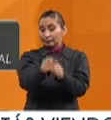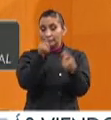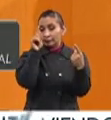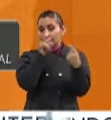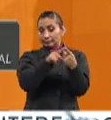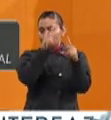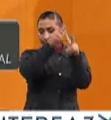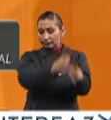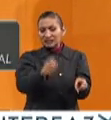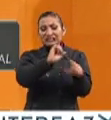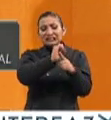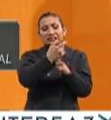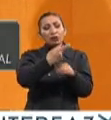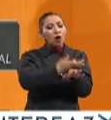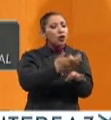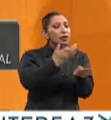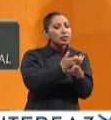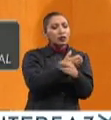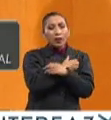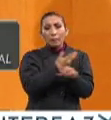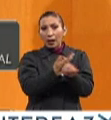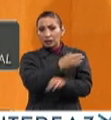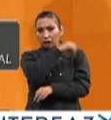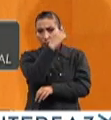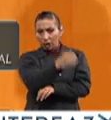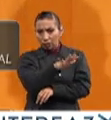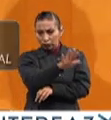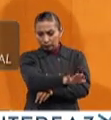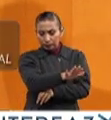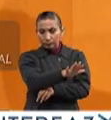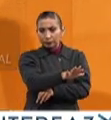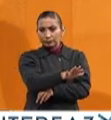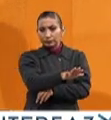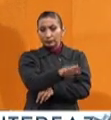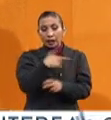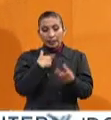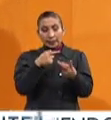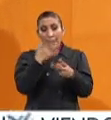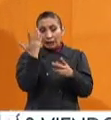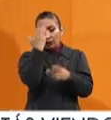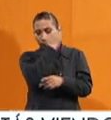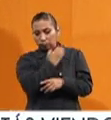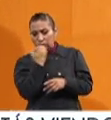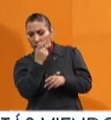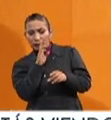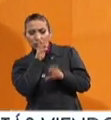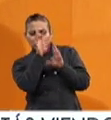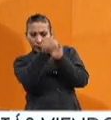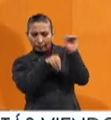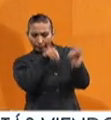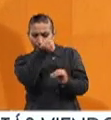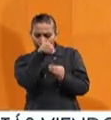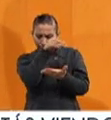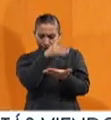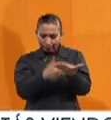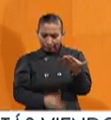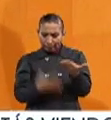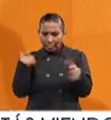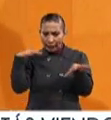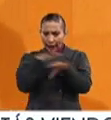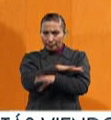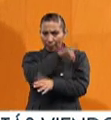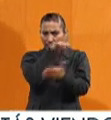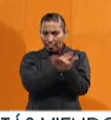serán analizar la situación actual de la educación obligatoria y realizar un balance de los resultados de la